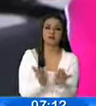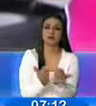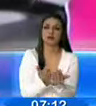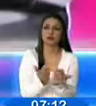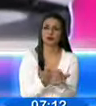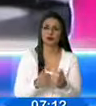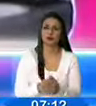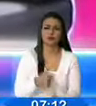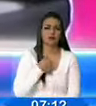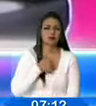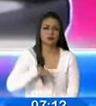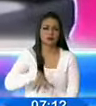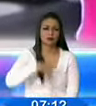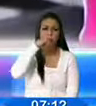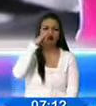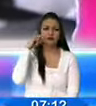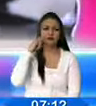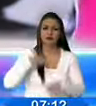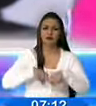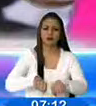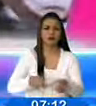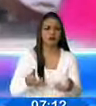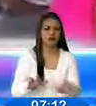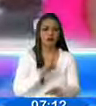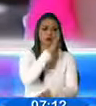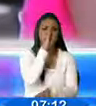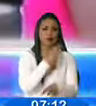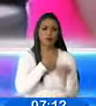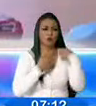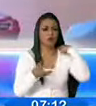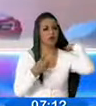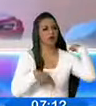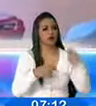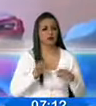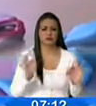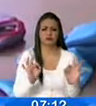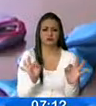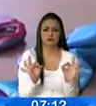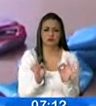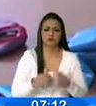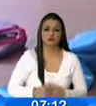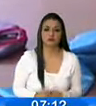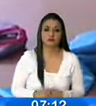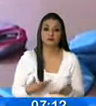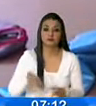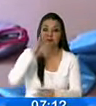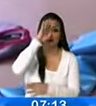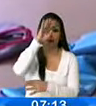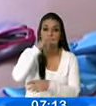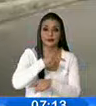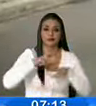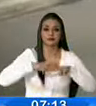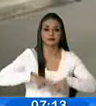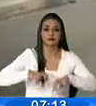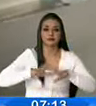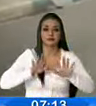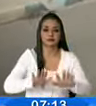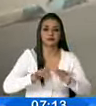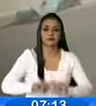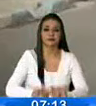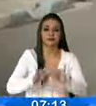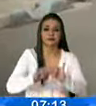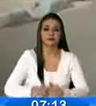con mi coche yo nunca he tenido hijos el caso está siendo investigado por las autoridades competentes